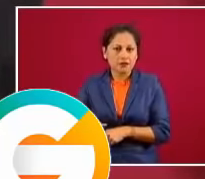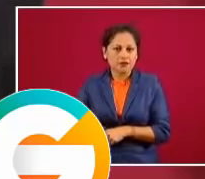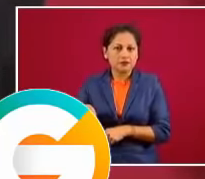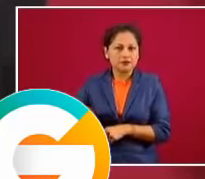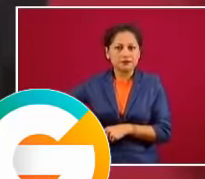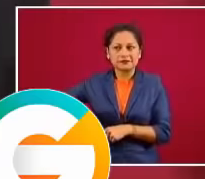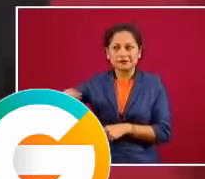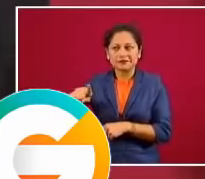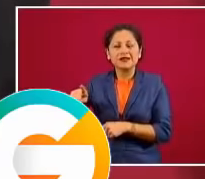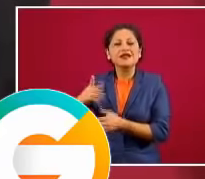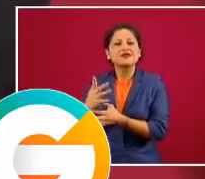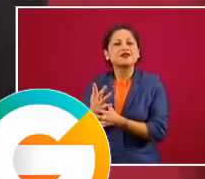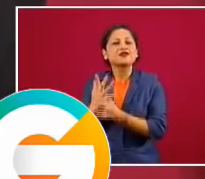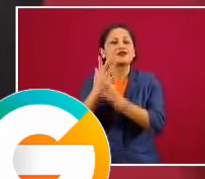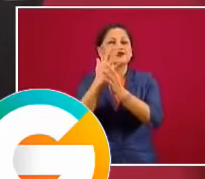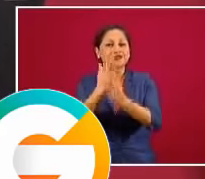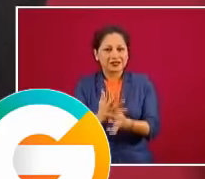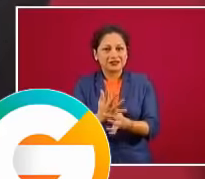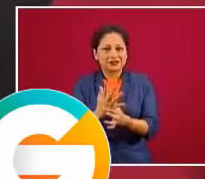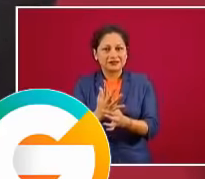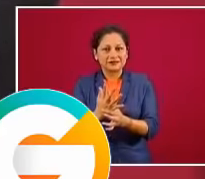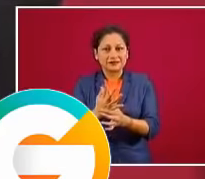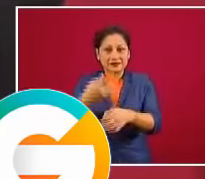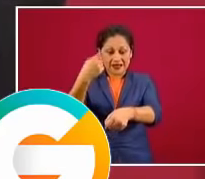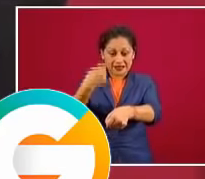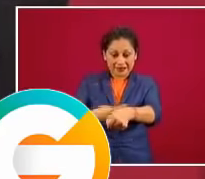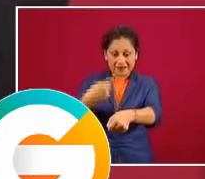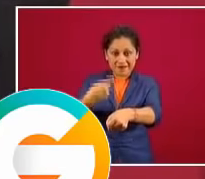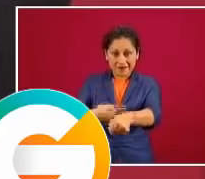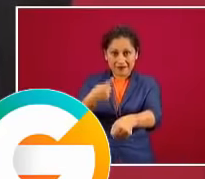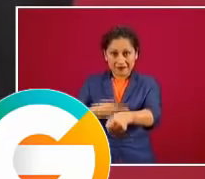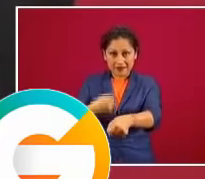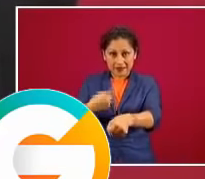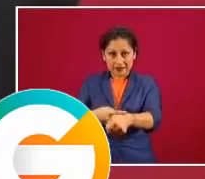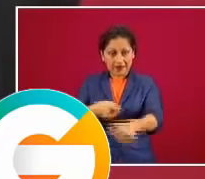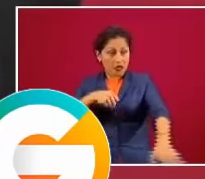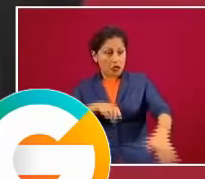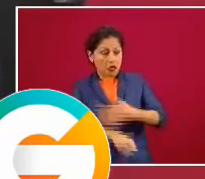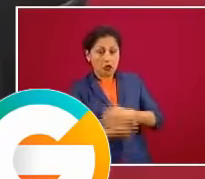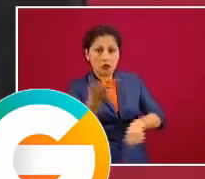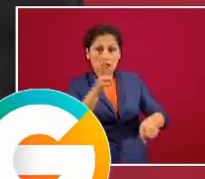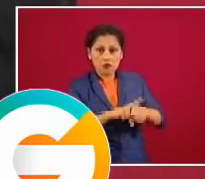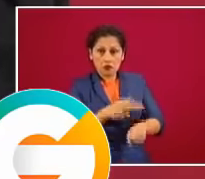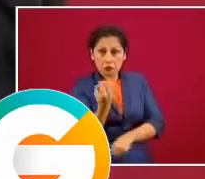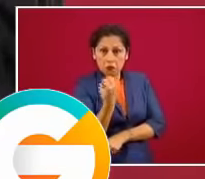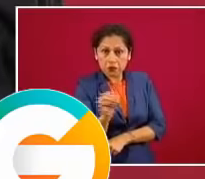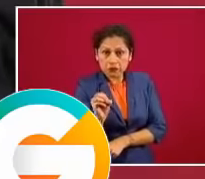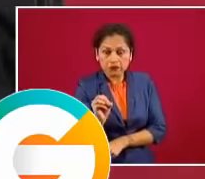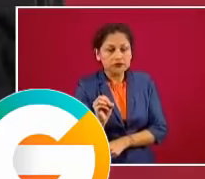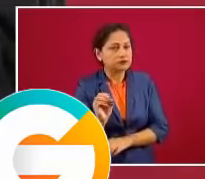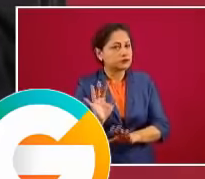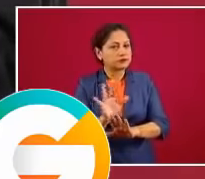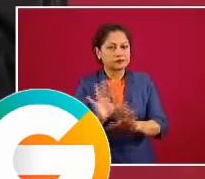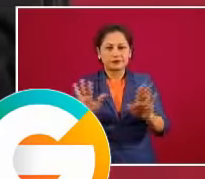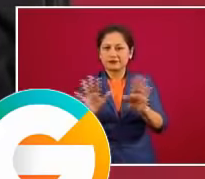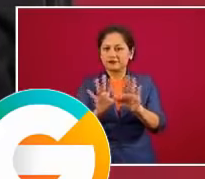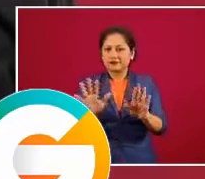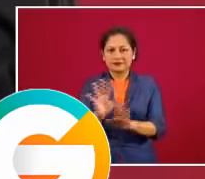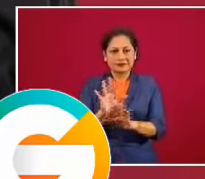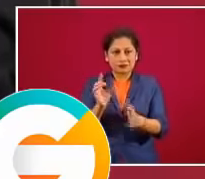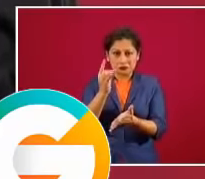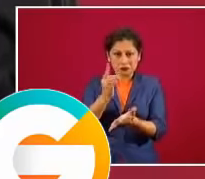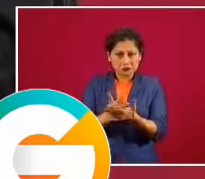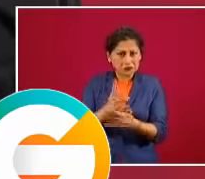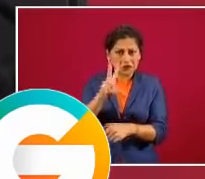solo en los hospitales, se enfrentan con la gente,